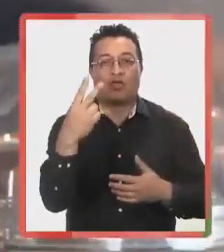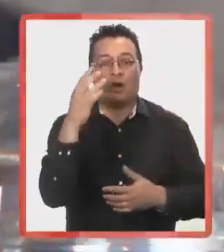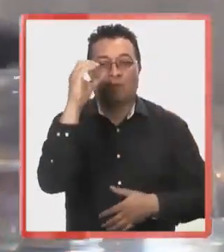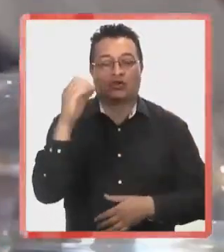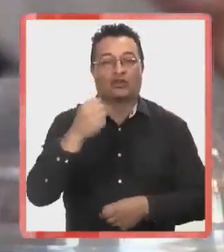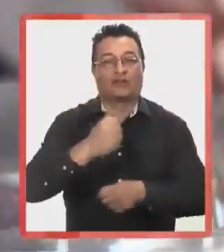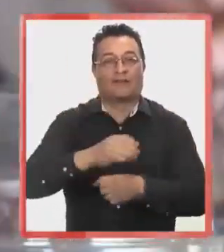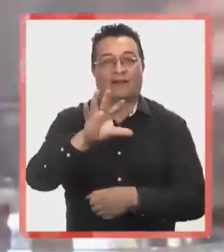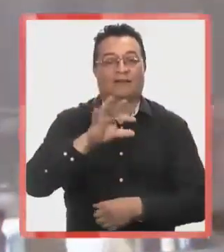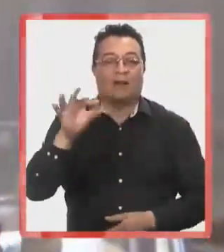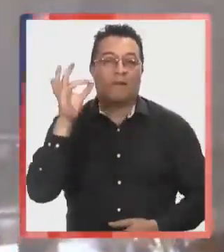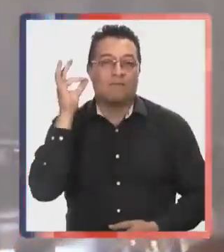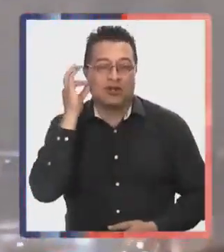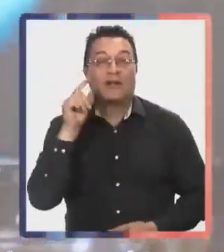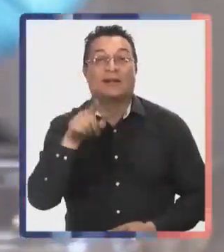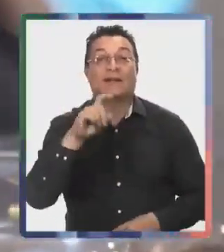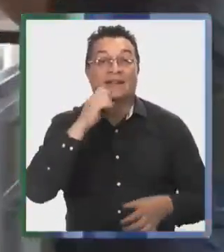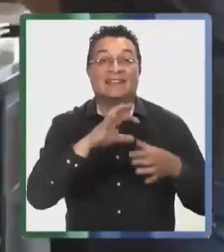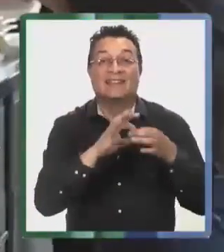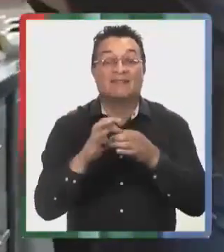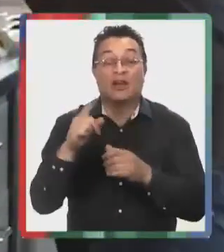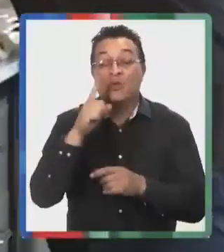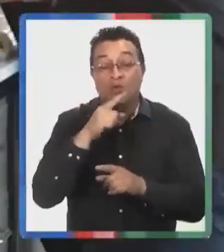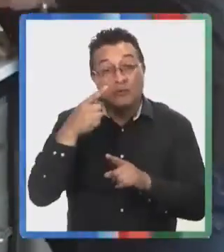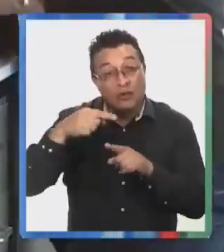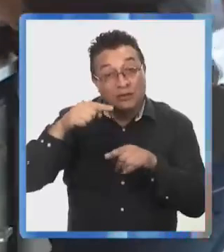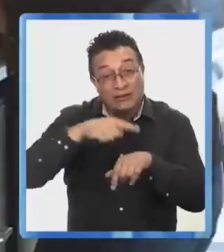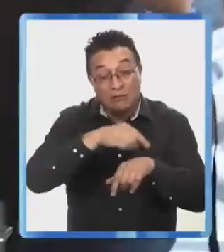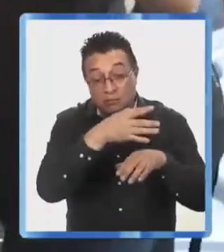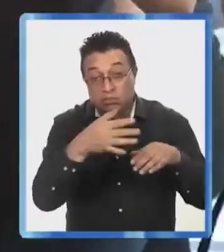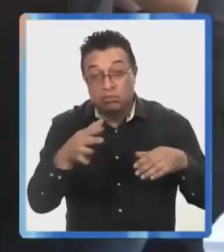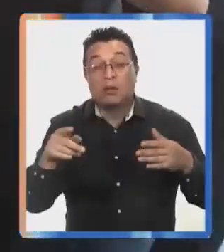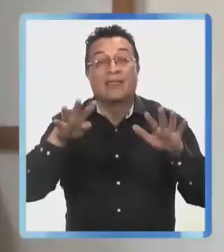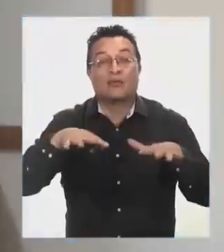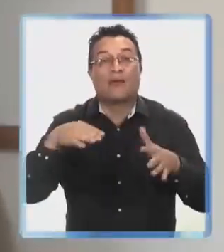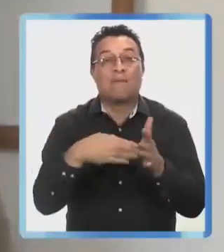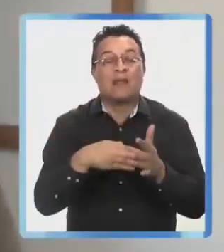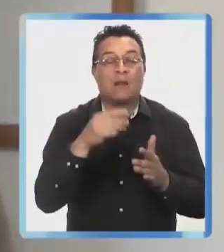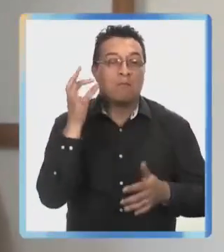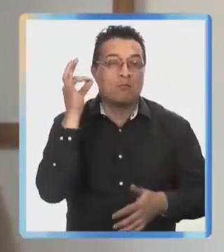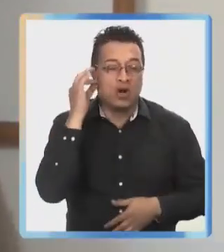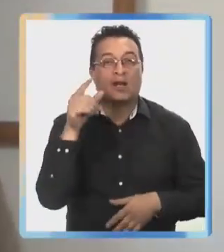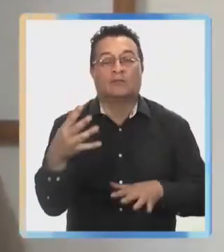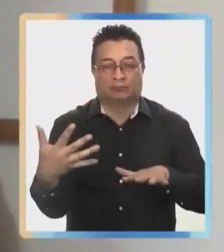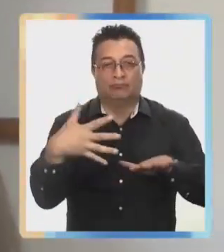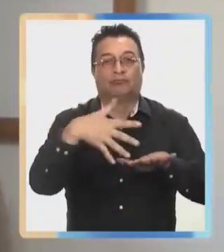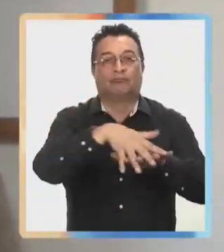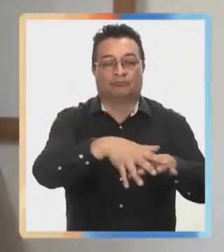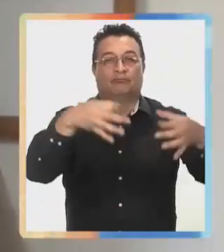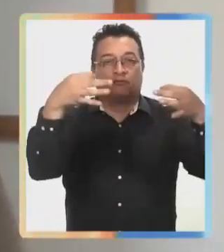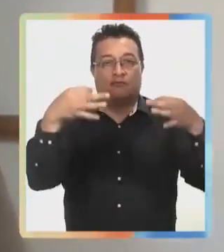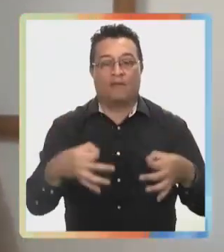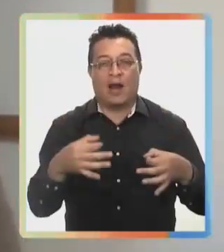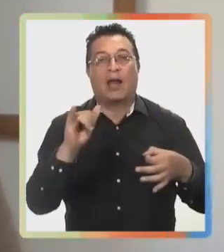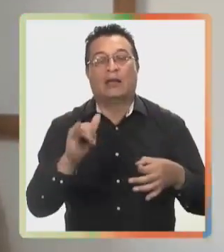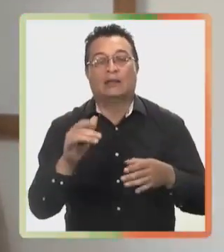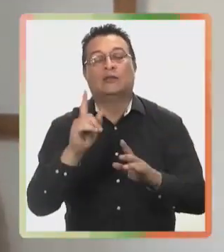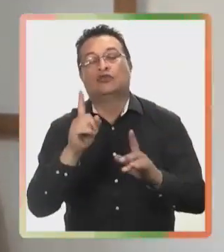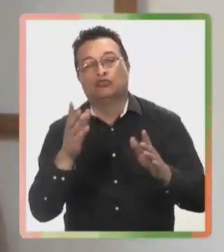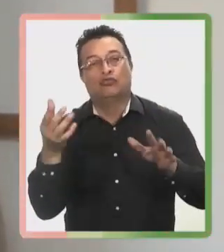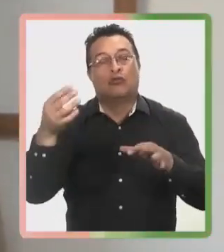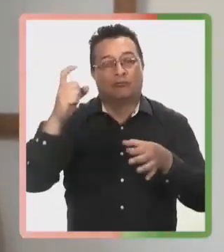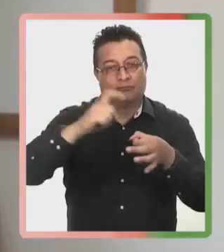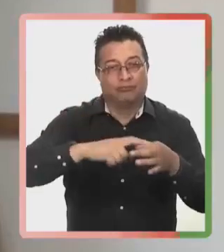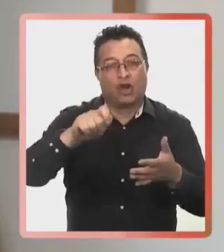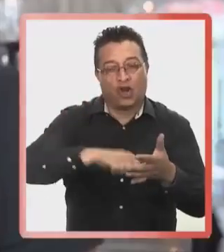femenino. Esto quiere decir que durante este último periodo tenemos cerca de 19.000 mujeres que se han insertado de manera formal e informal en el empleo